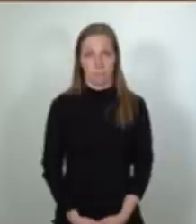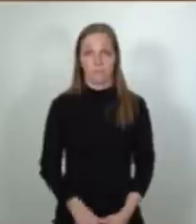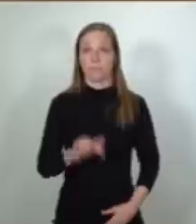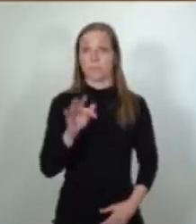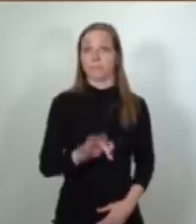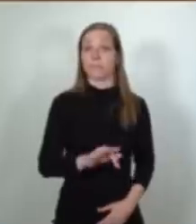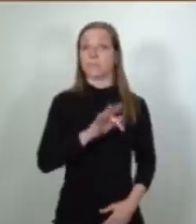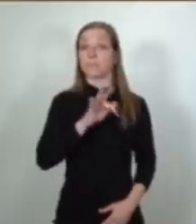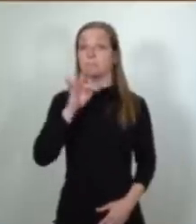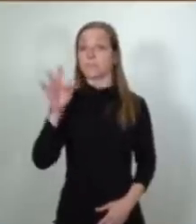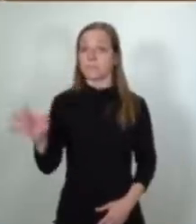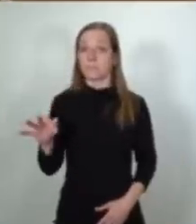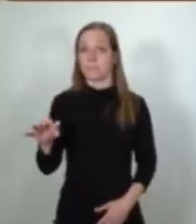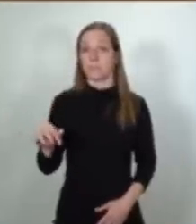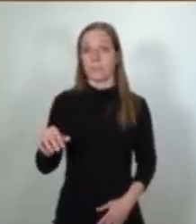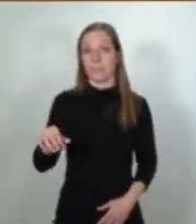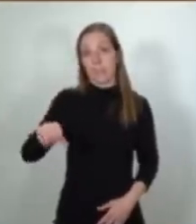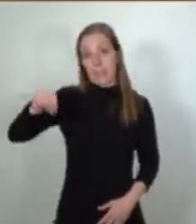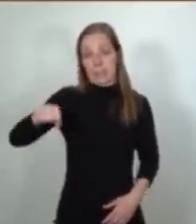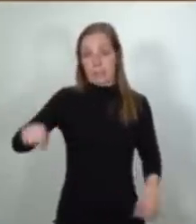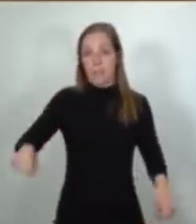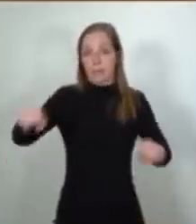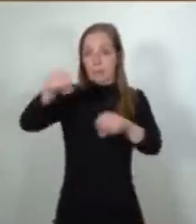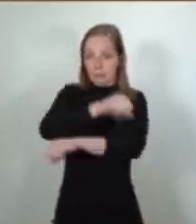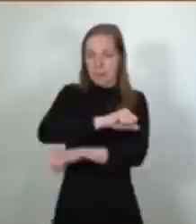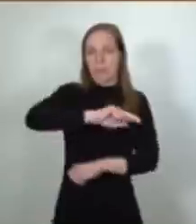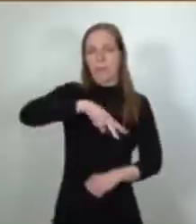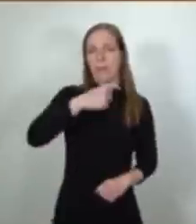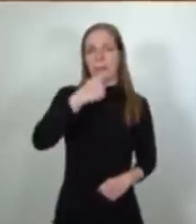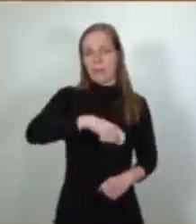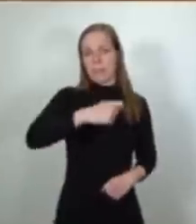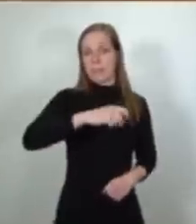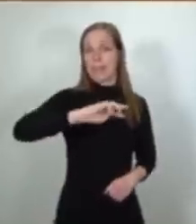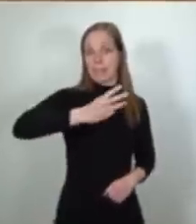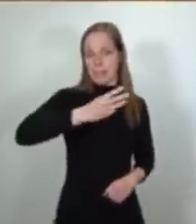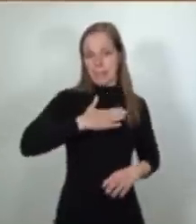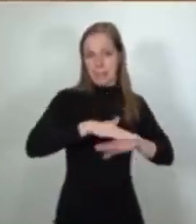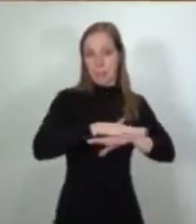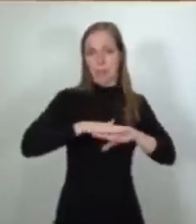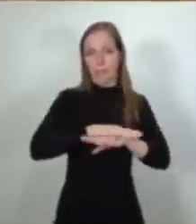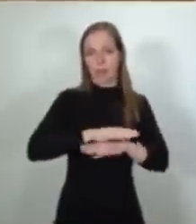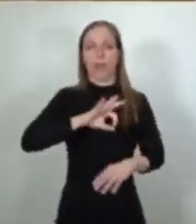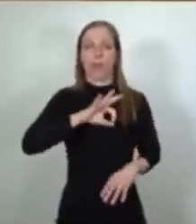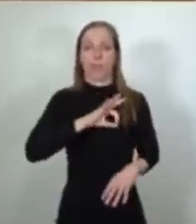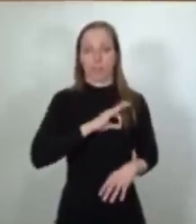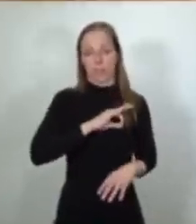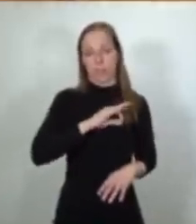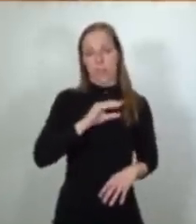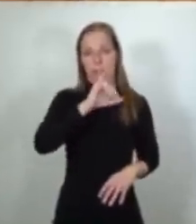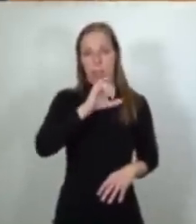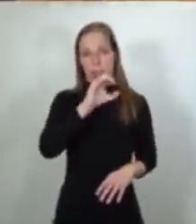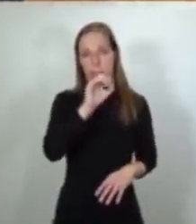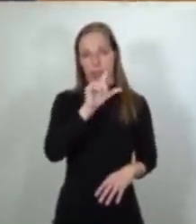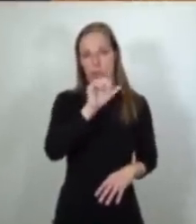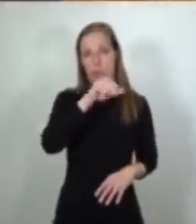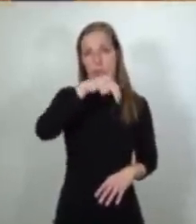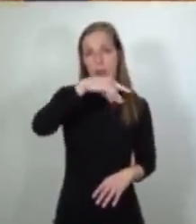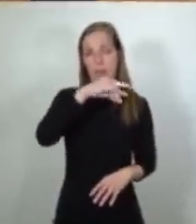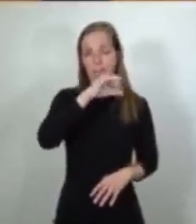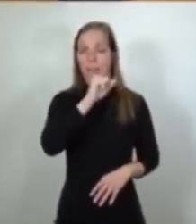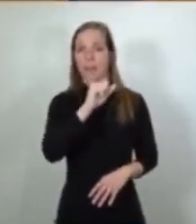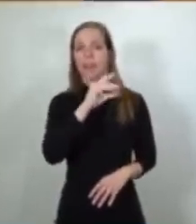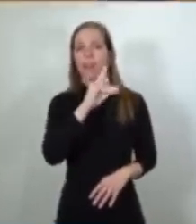Procedemos ahora al traspaso de cartera a la vicepresidencia tercera del Gobierno, doña Yolanda Díaz Pérez.